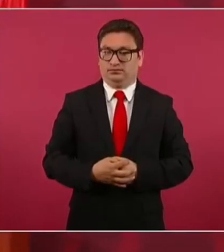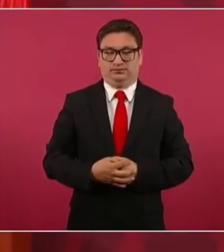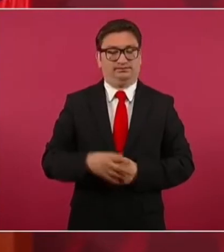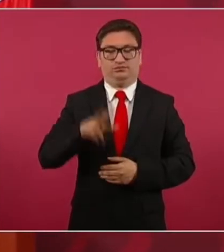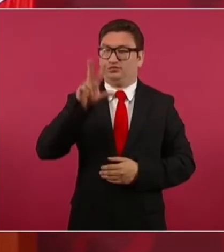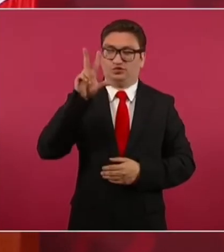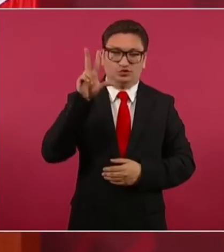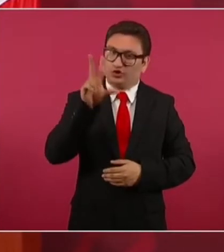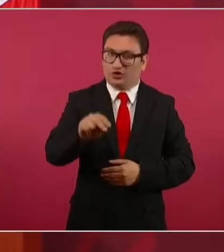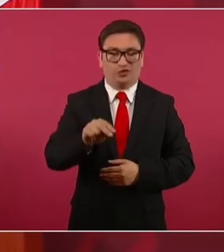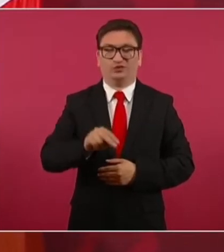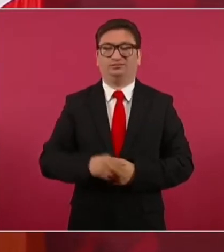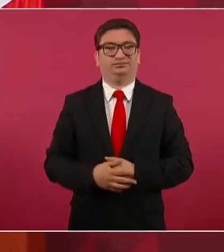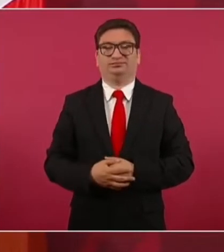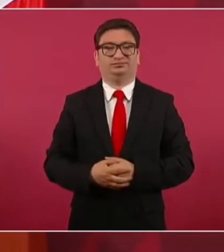No,